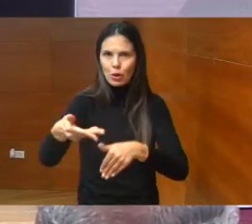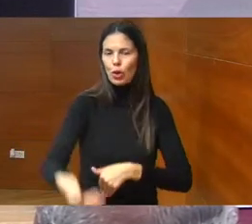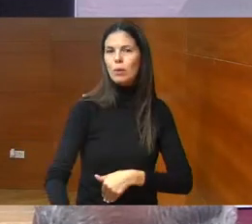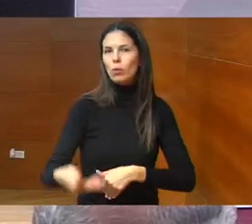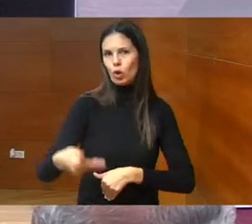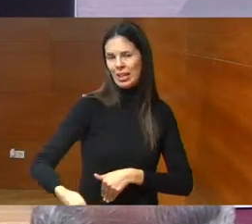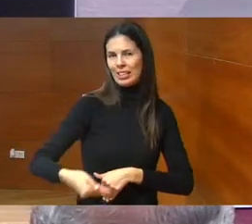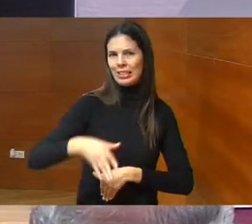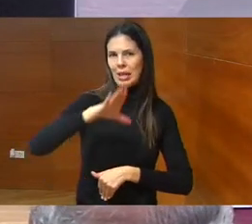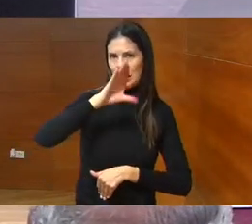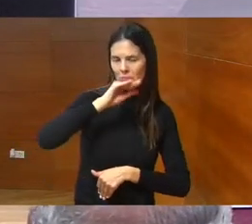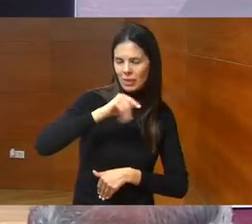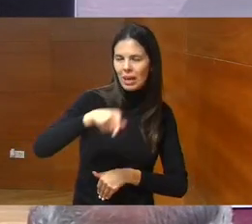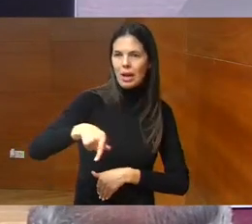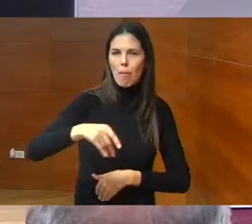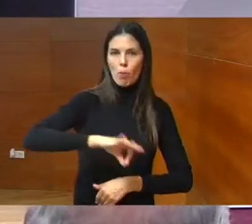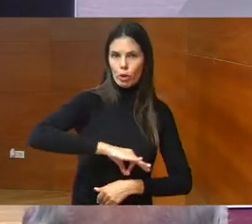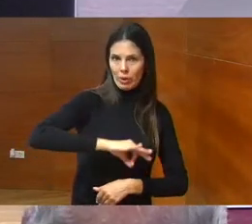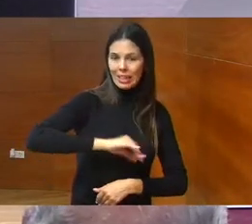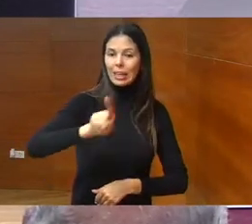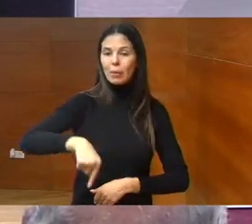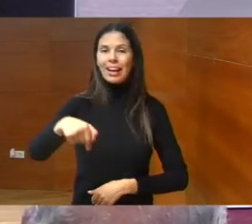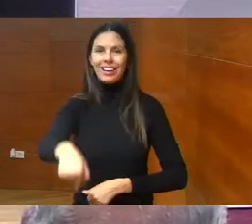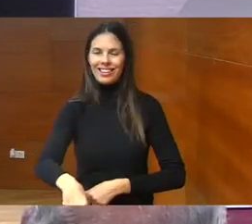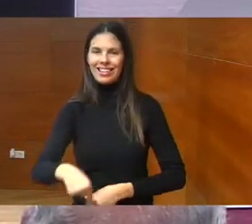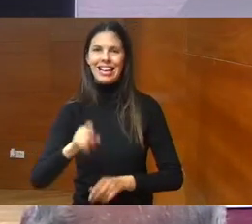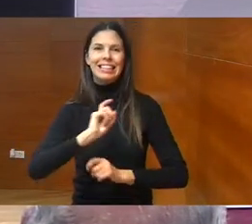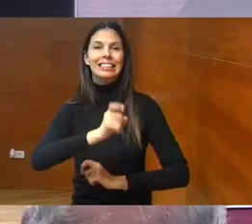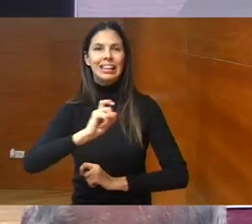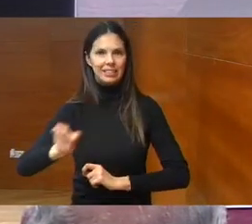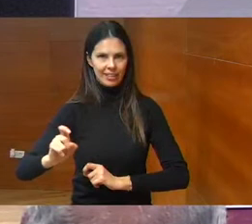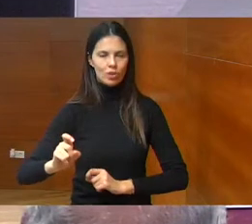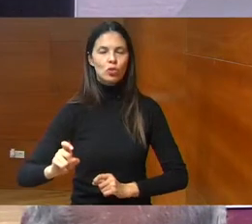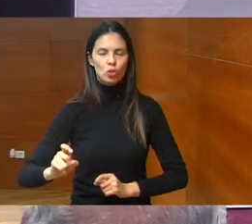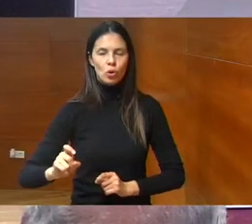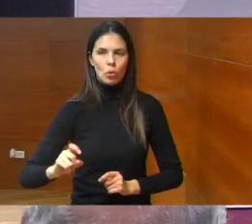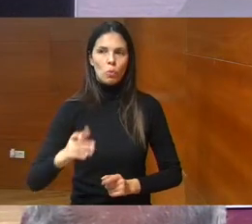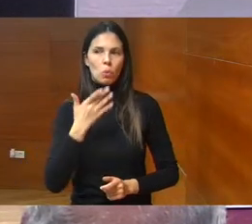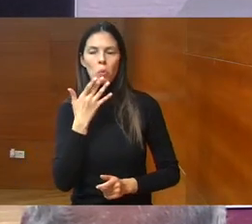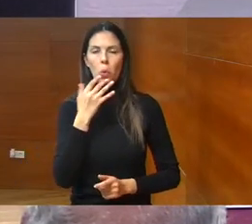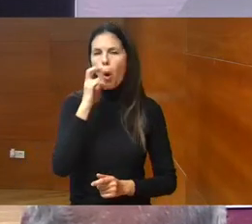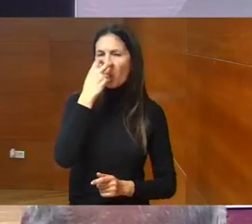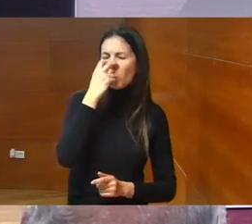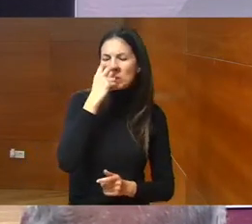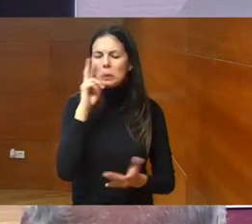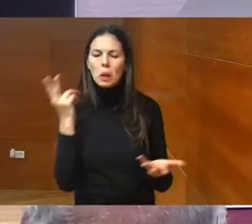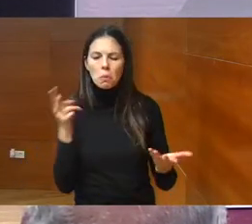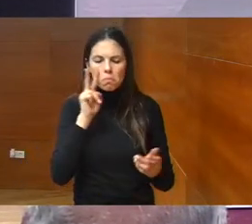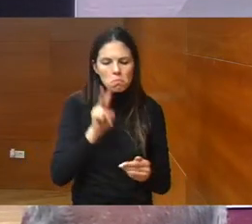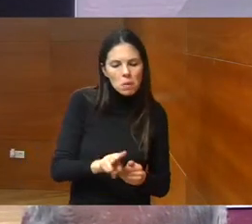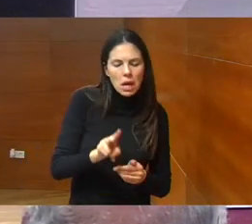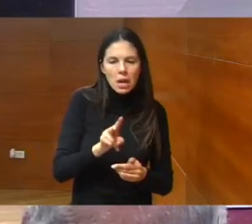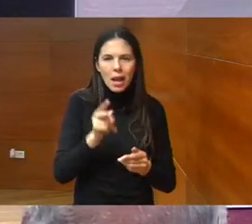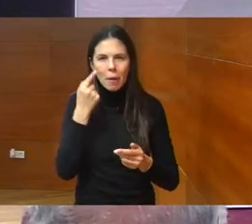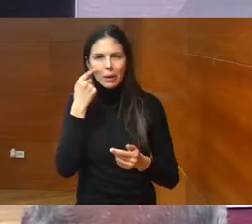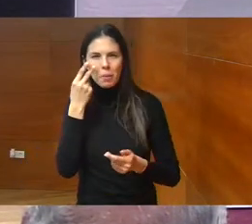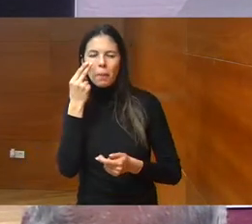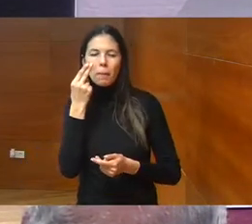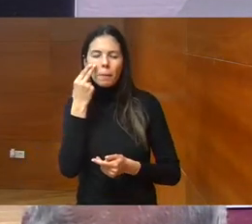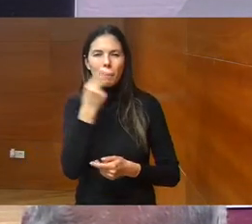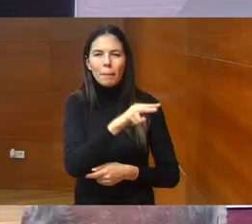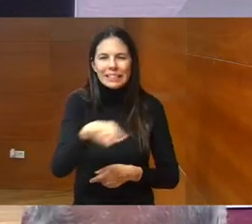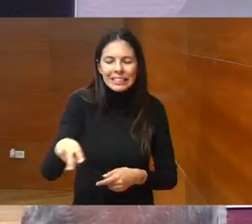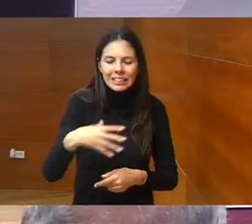tanto en pontevedra como aquí en sansensio para que tenga curiosidad de Pues de visitar de forma